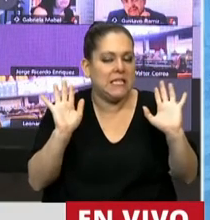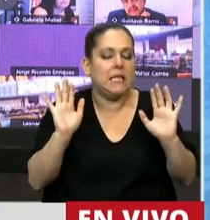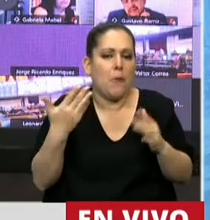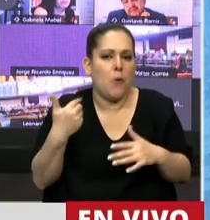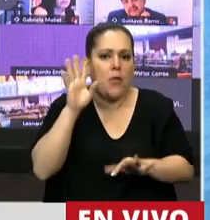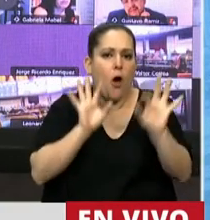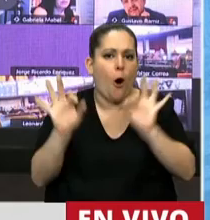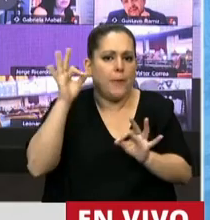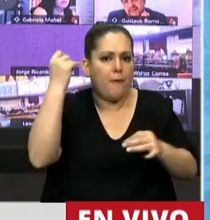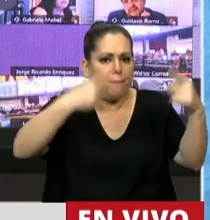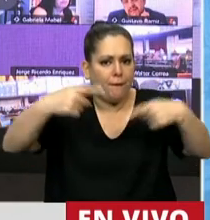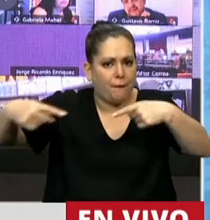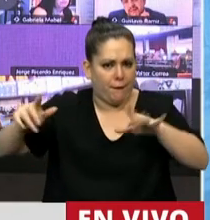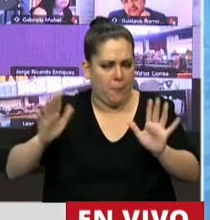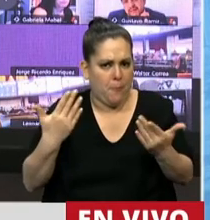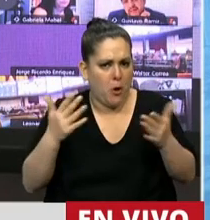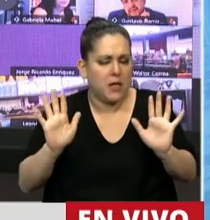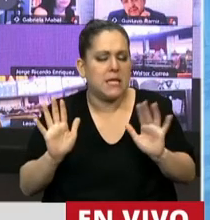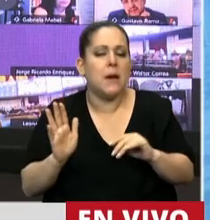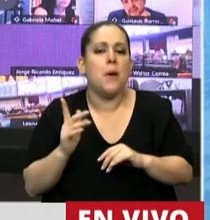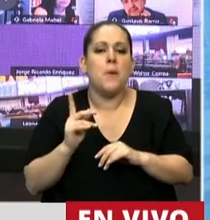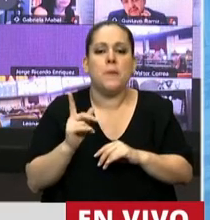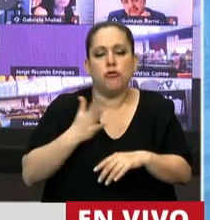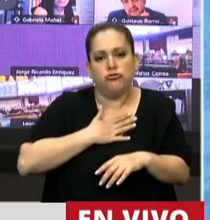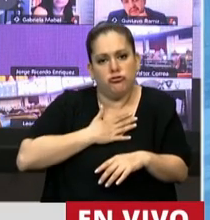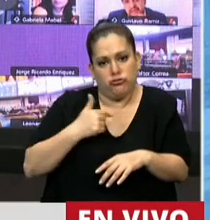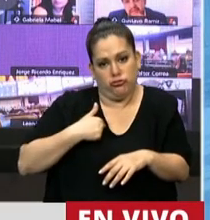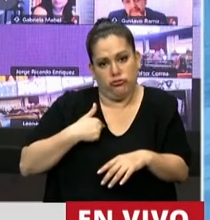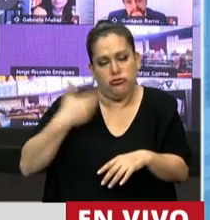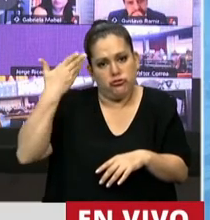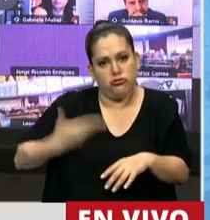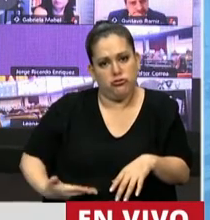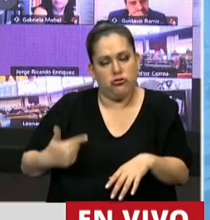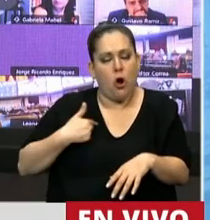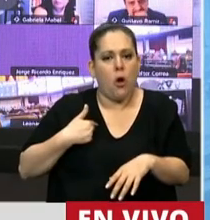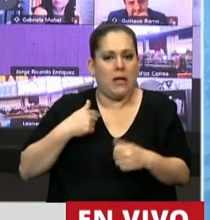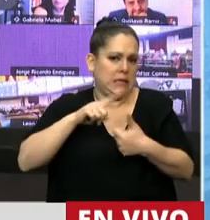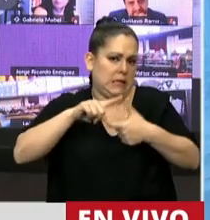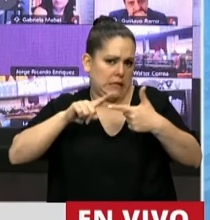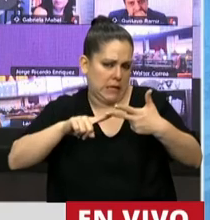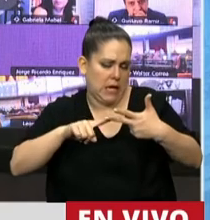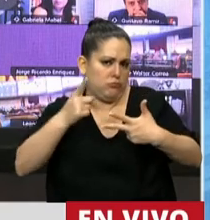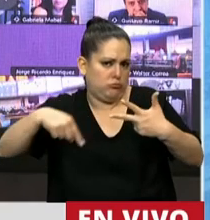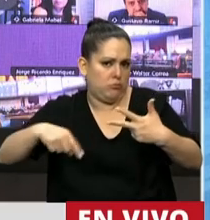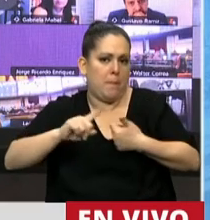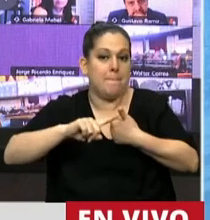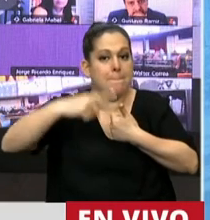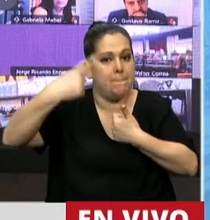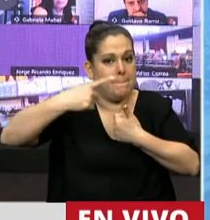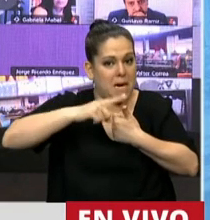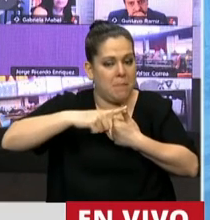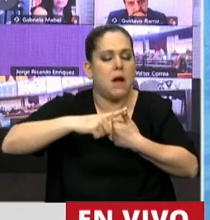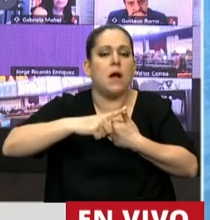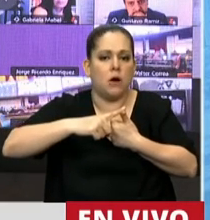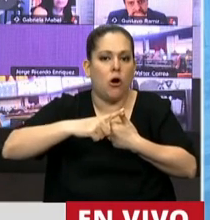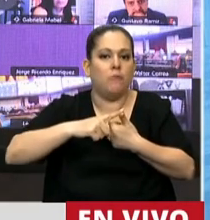vista para su análisis yo voy a reducir me a tres dimensiones la primera tiene que ver con la dimensión